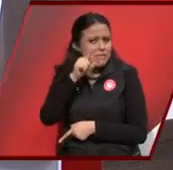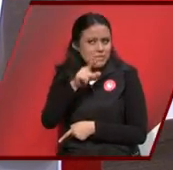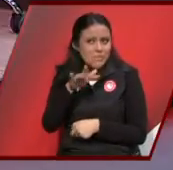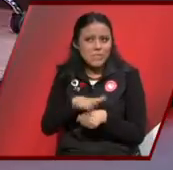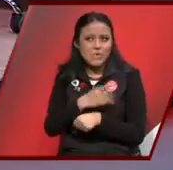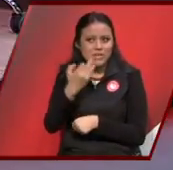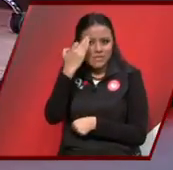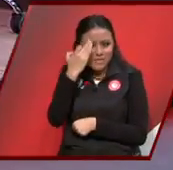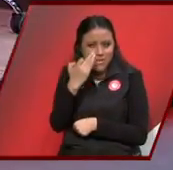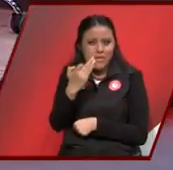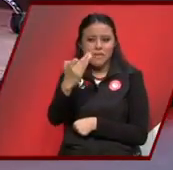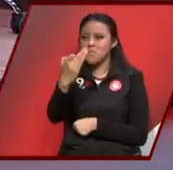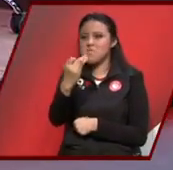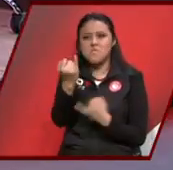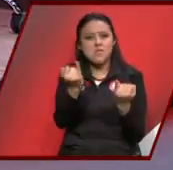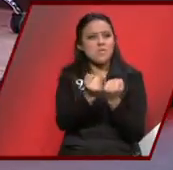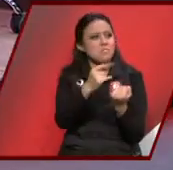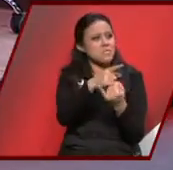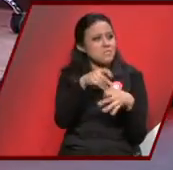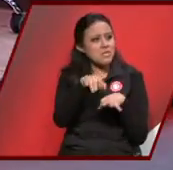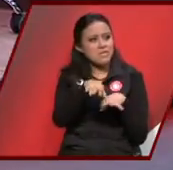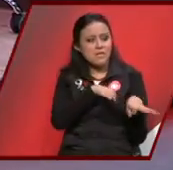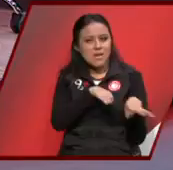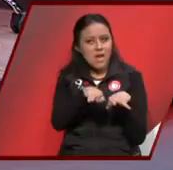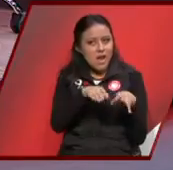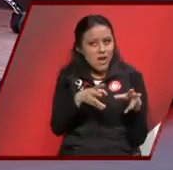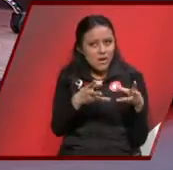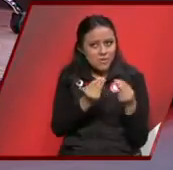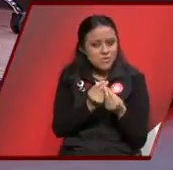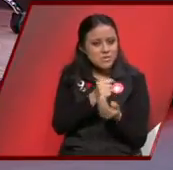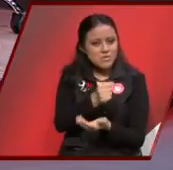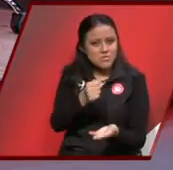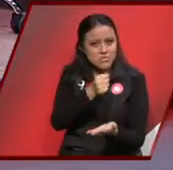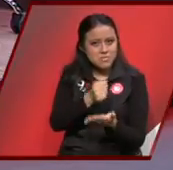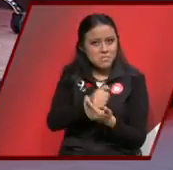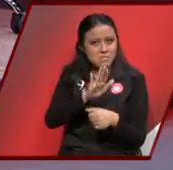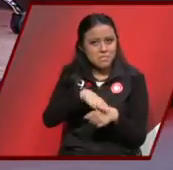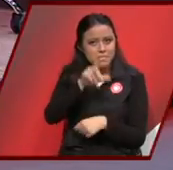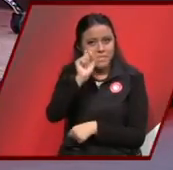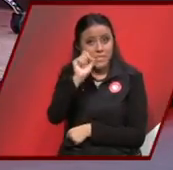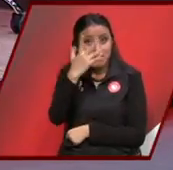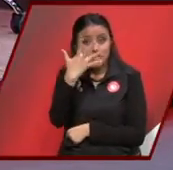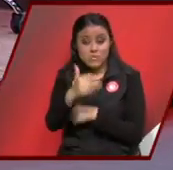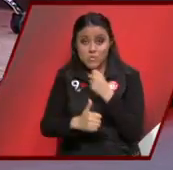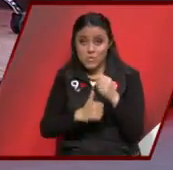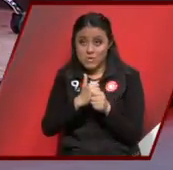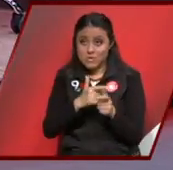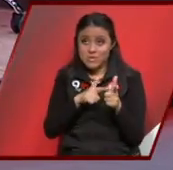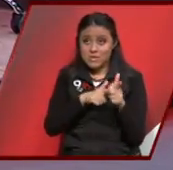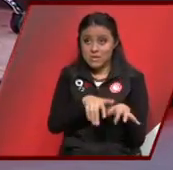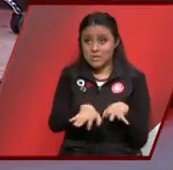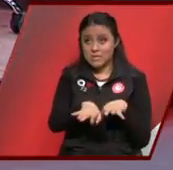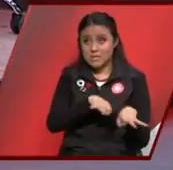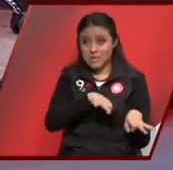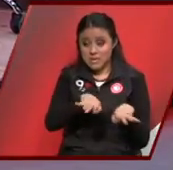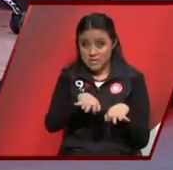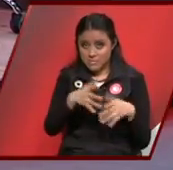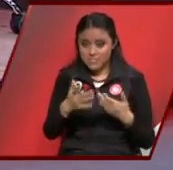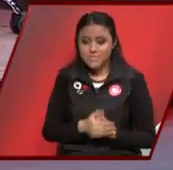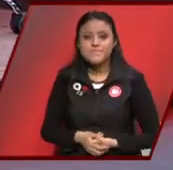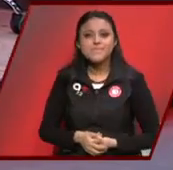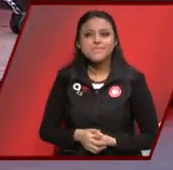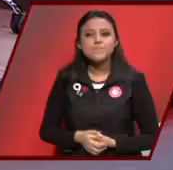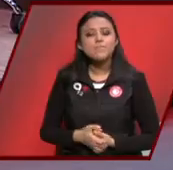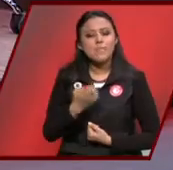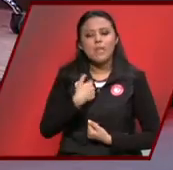porque tengo muchos años, igual que tú, trabajando en esta ciudad, más de 25 años, por lo menos, y